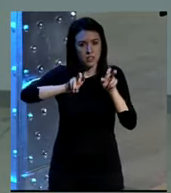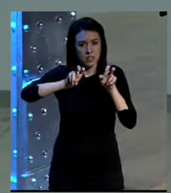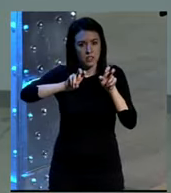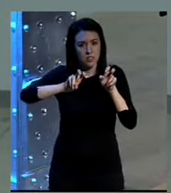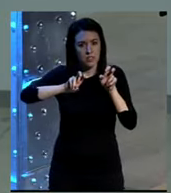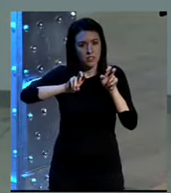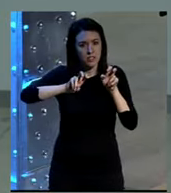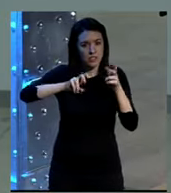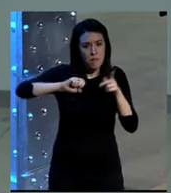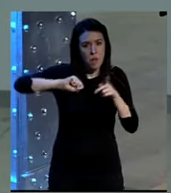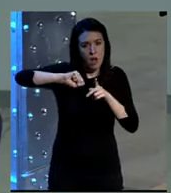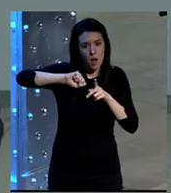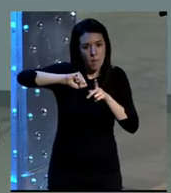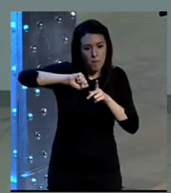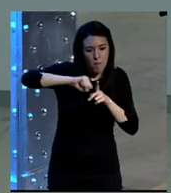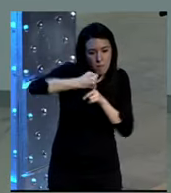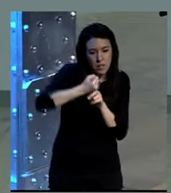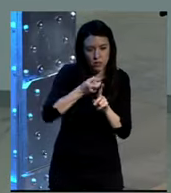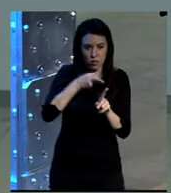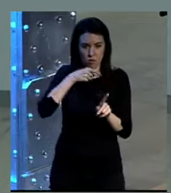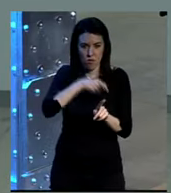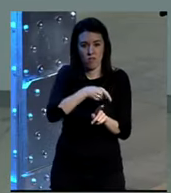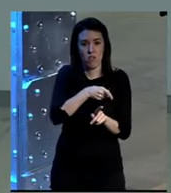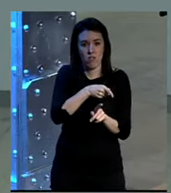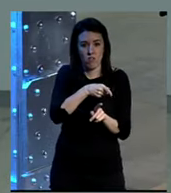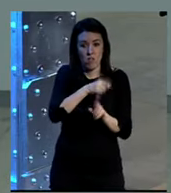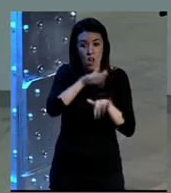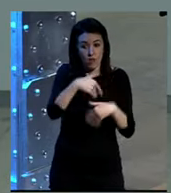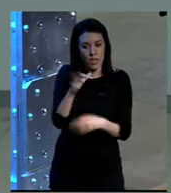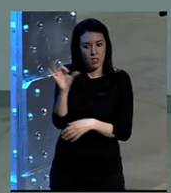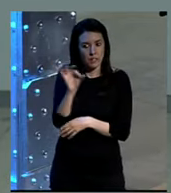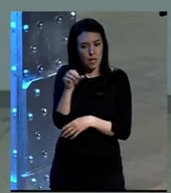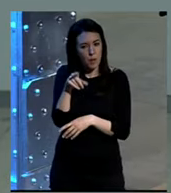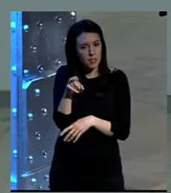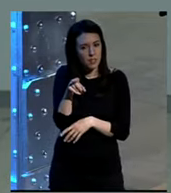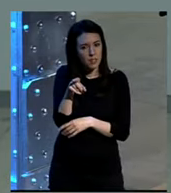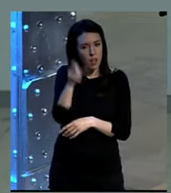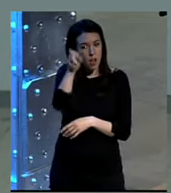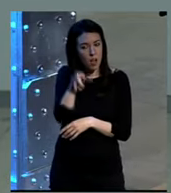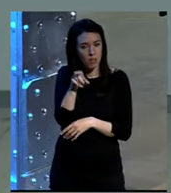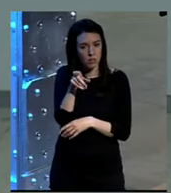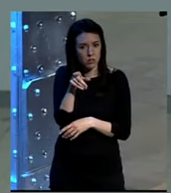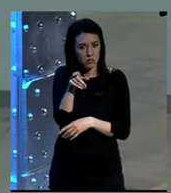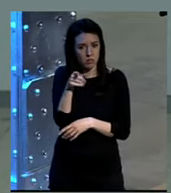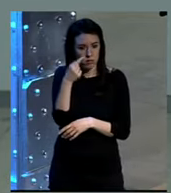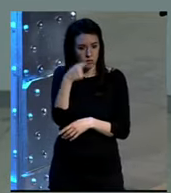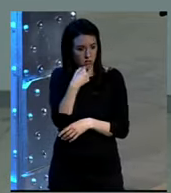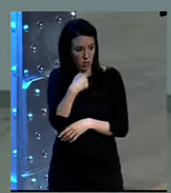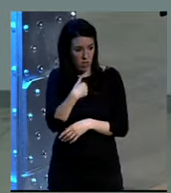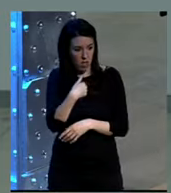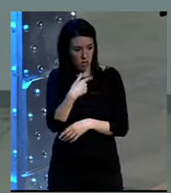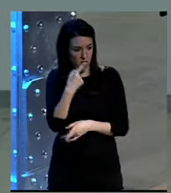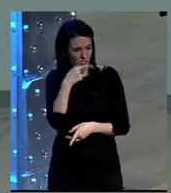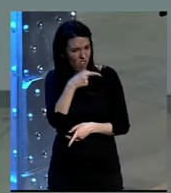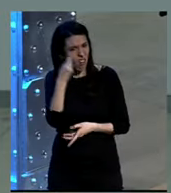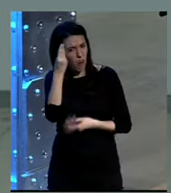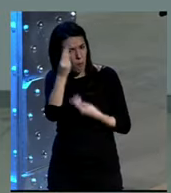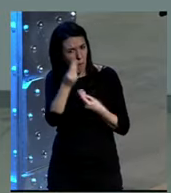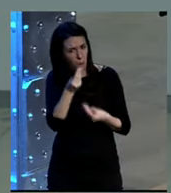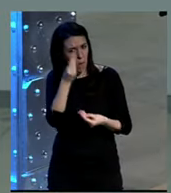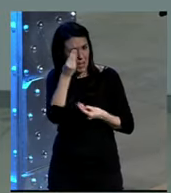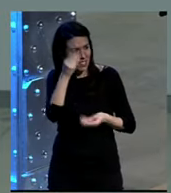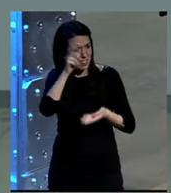que también hacía el cuerpo de telégrafos. Y esto a Sebastián, eso de que pensara yo